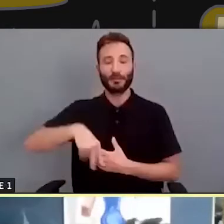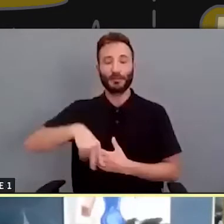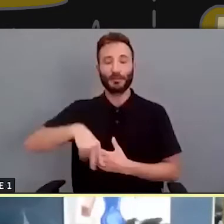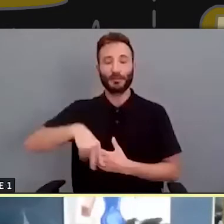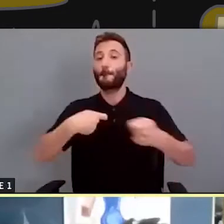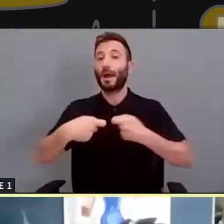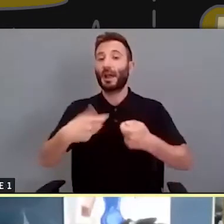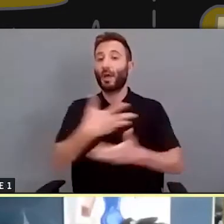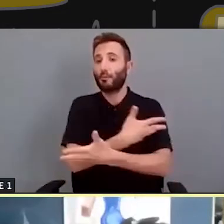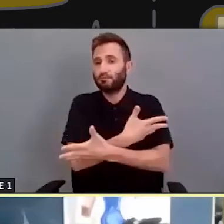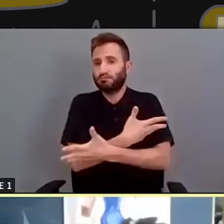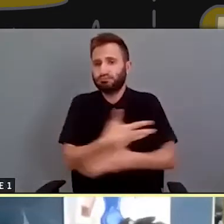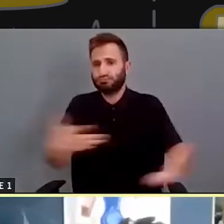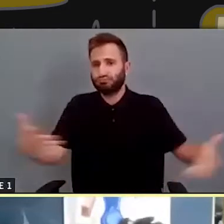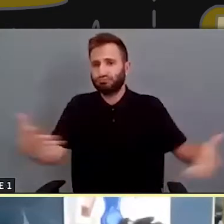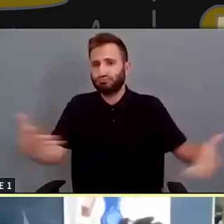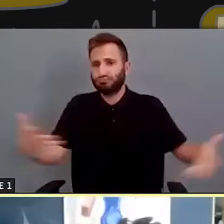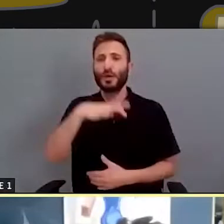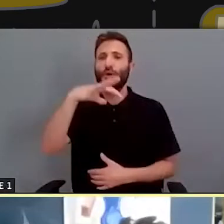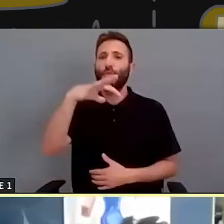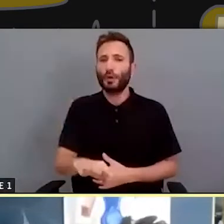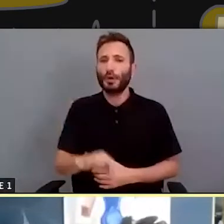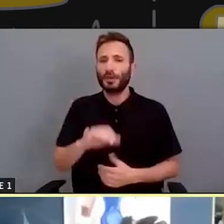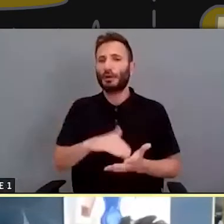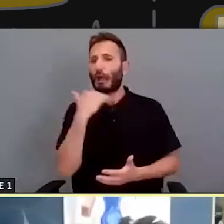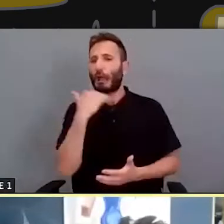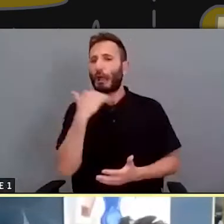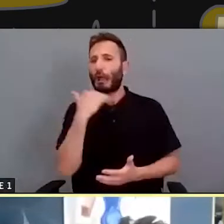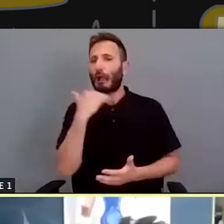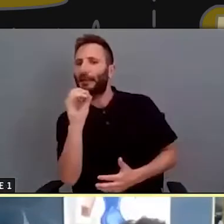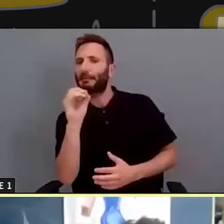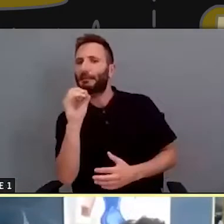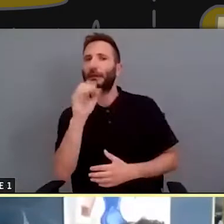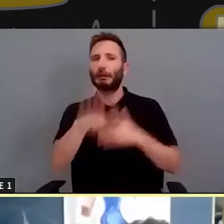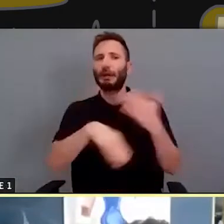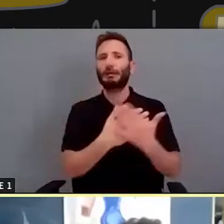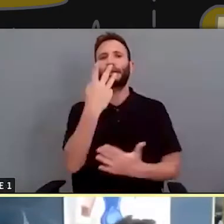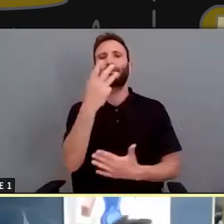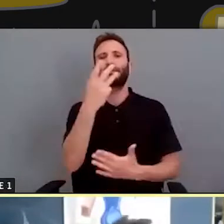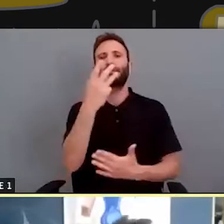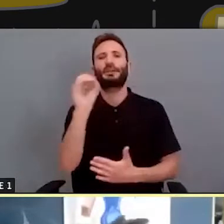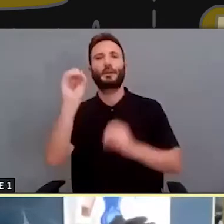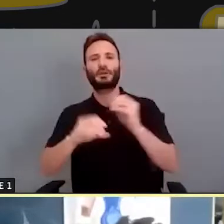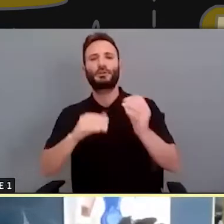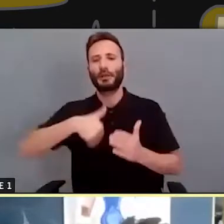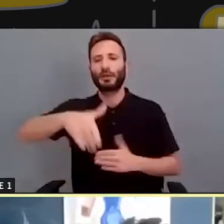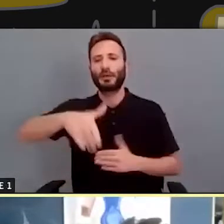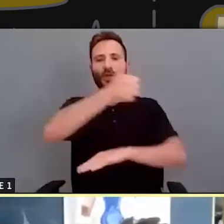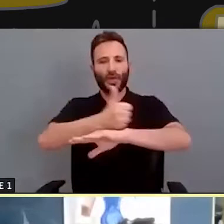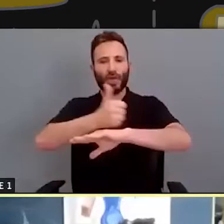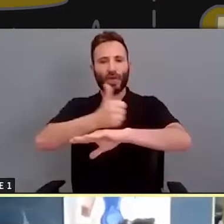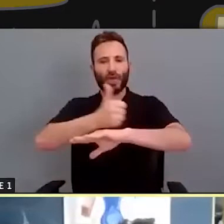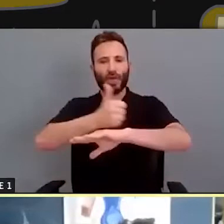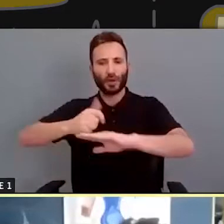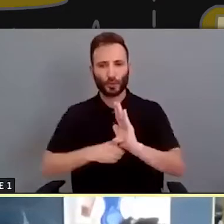podría incluso tener entre un 25 y 30% de la población en unos años. Y